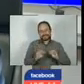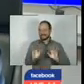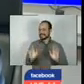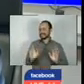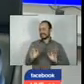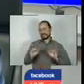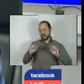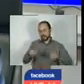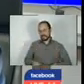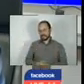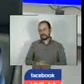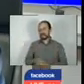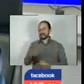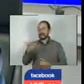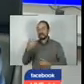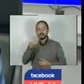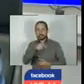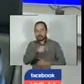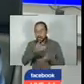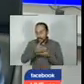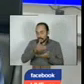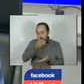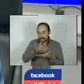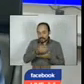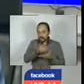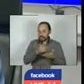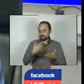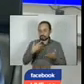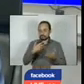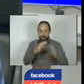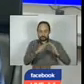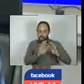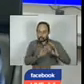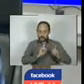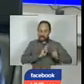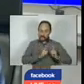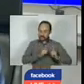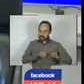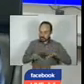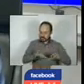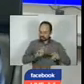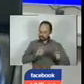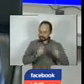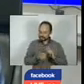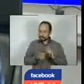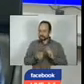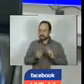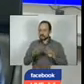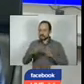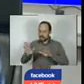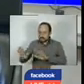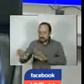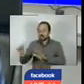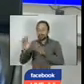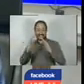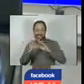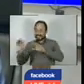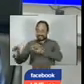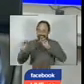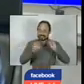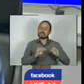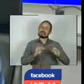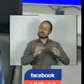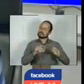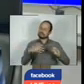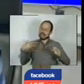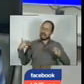hace que el animal desarrolle cierta adaptabilidad o conducta, pero la domesticación no, eso lleva unos cuantos miles de